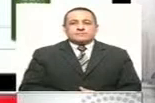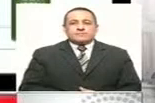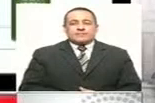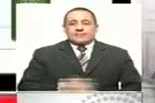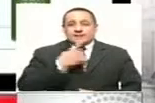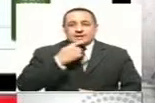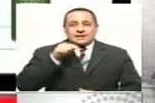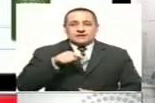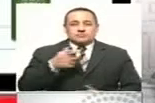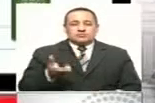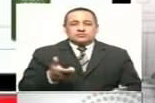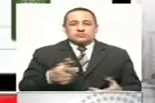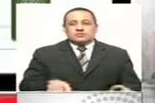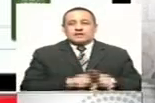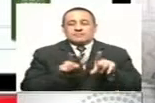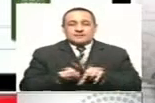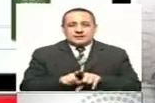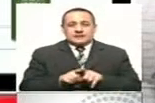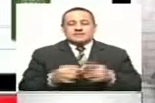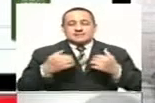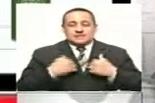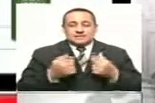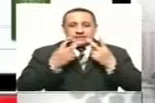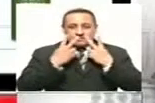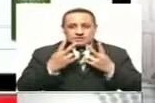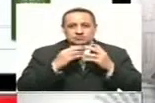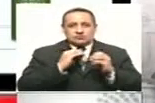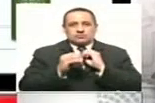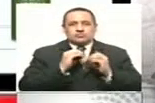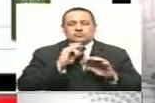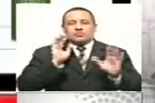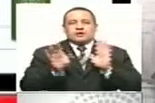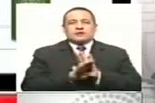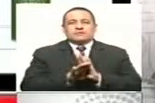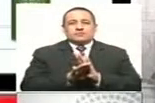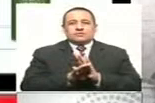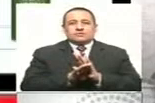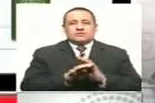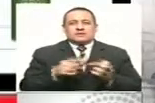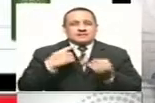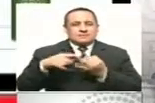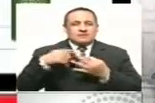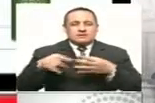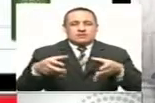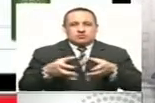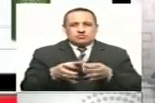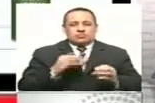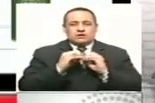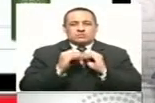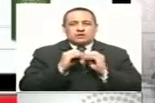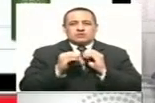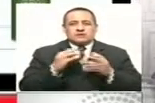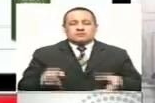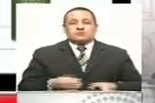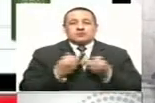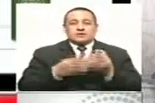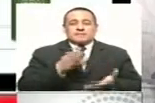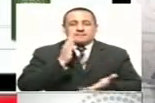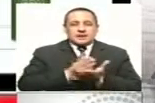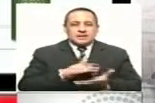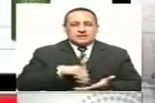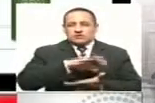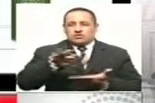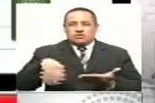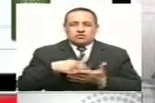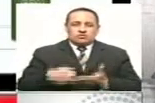Eso también tiene un impacto, por ejemplo, en estos pliegos reguladores, porque parte de su